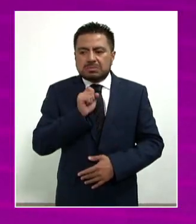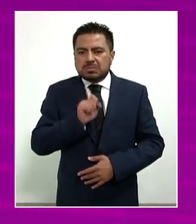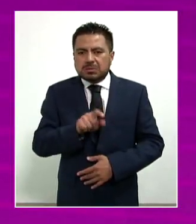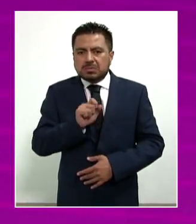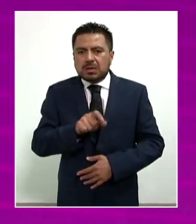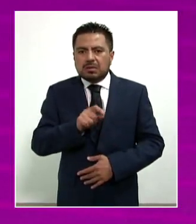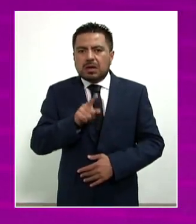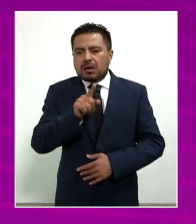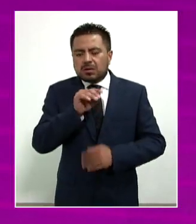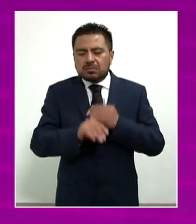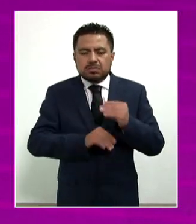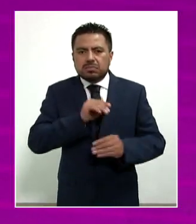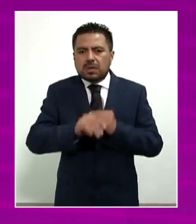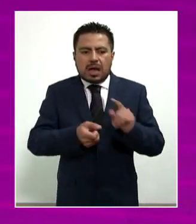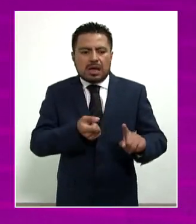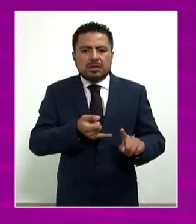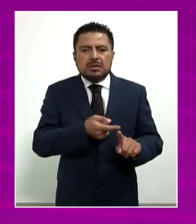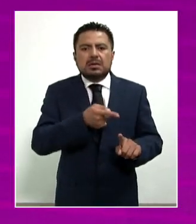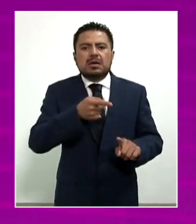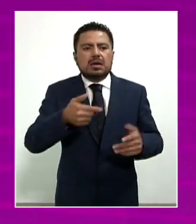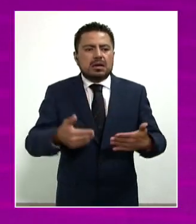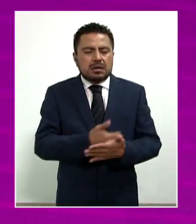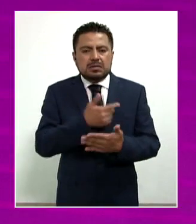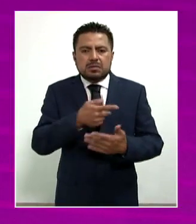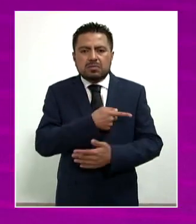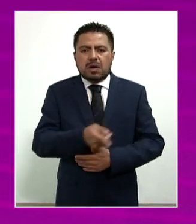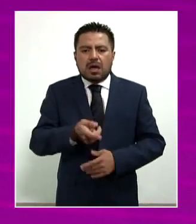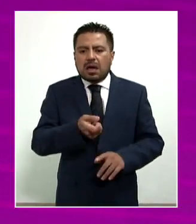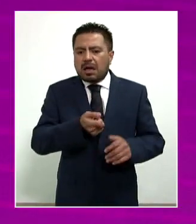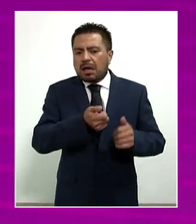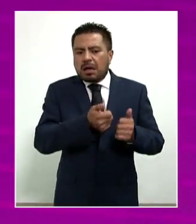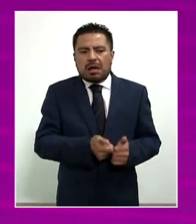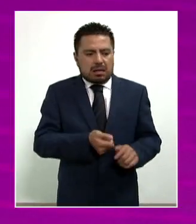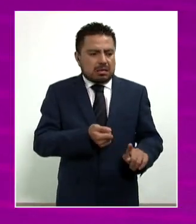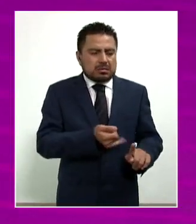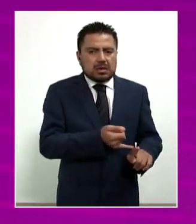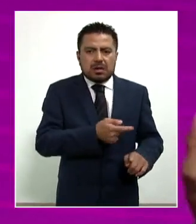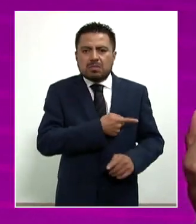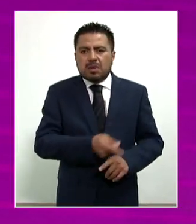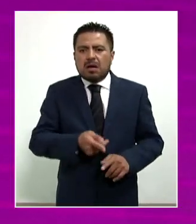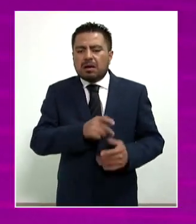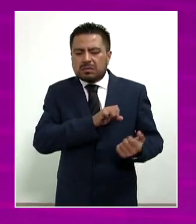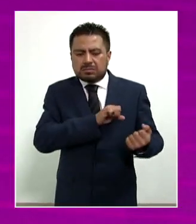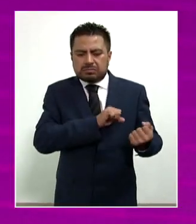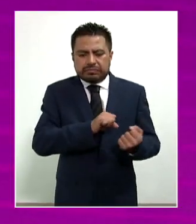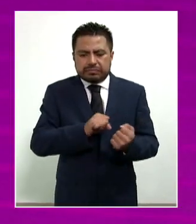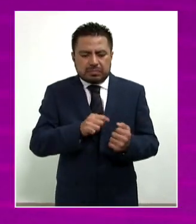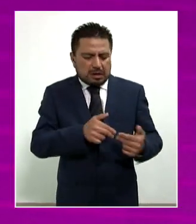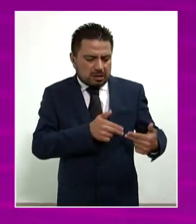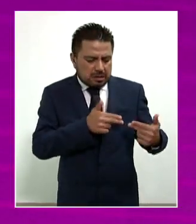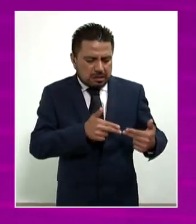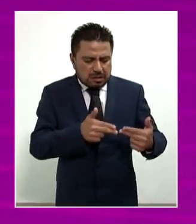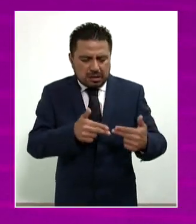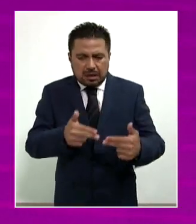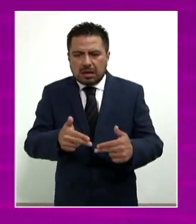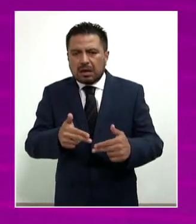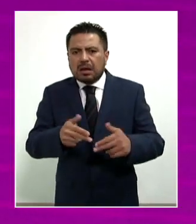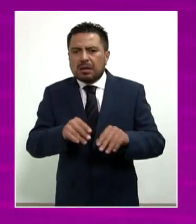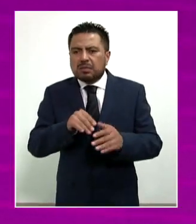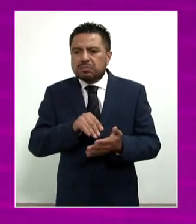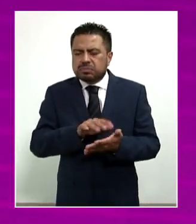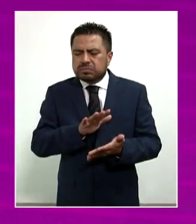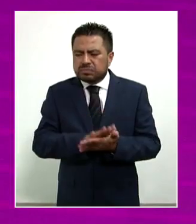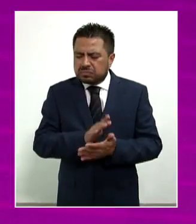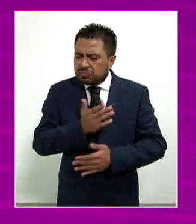Y si estructuralmente la gente que nace pobre se queda pobre, estamos arrastrando una gran cantidad de